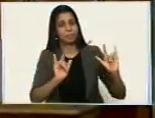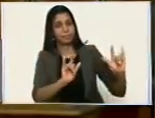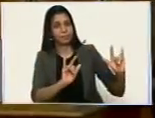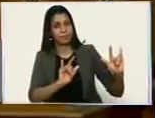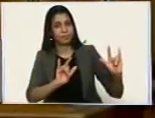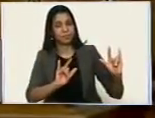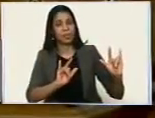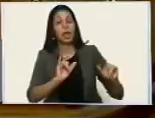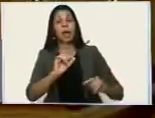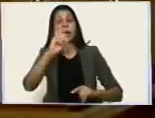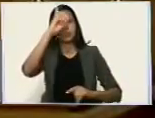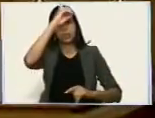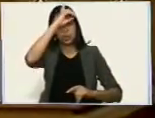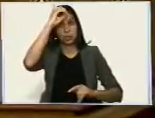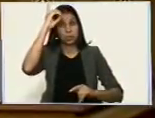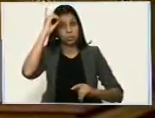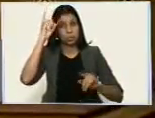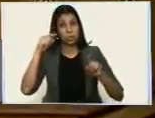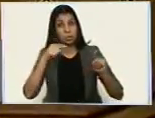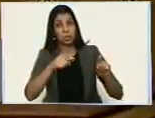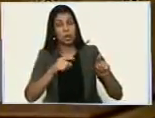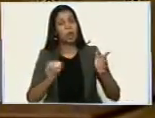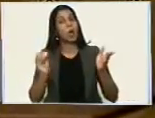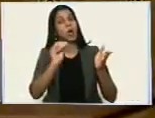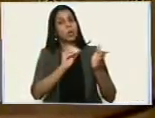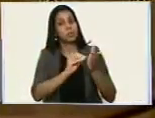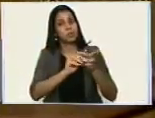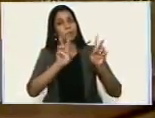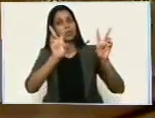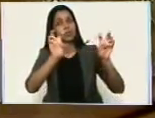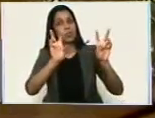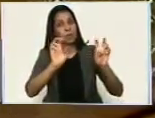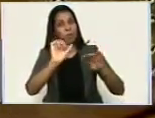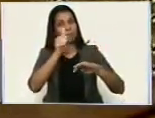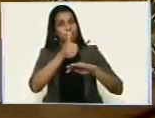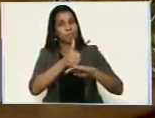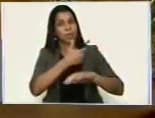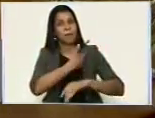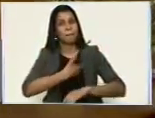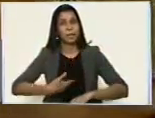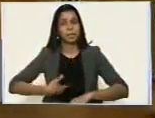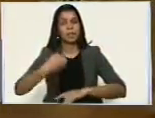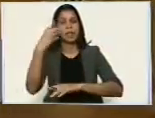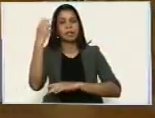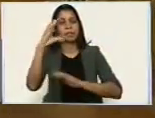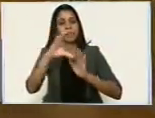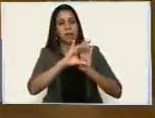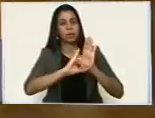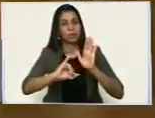Diosdado Cabello como nuevo presidente de esta plenipotenciaria Asamblea Nacional Constituyente.